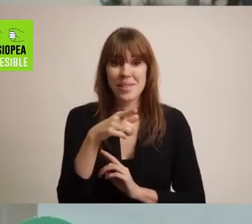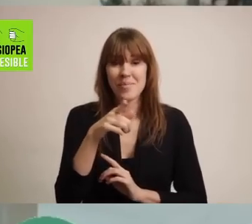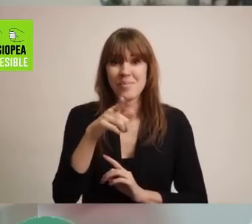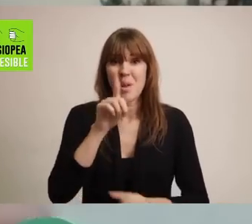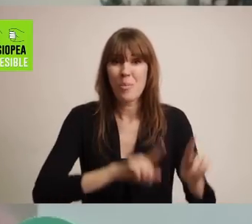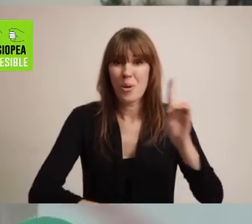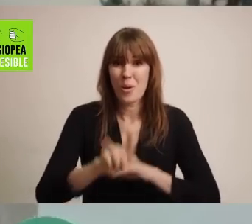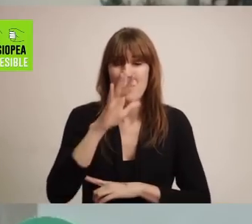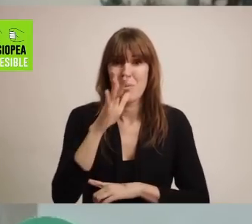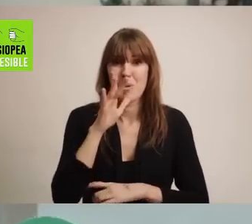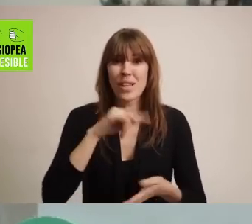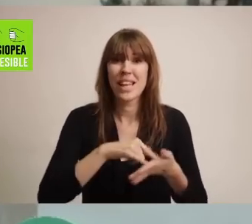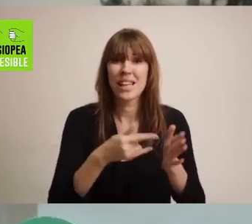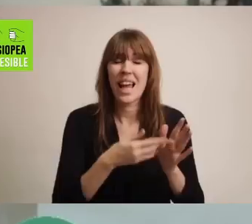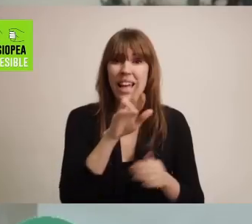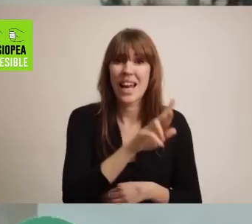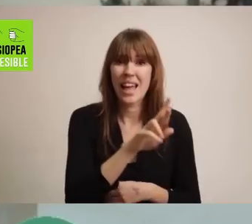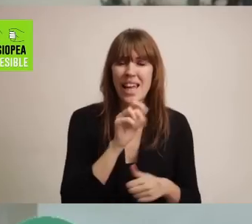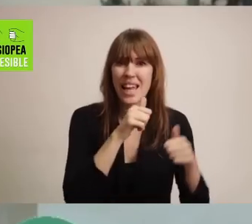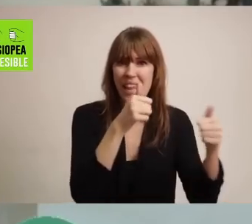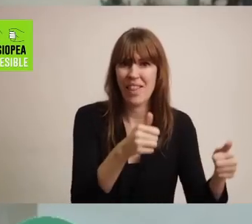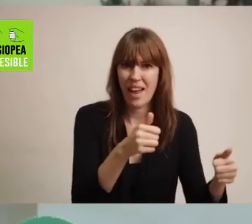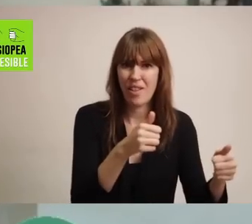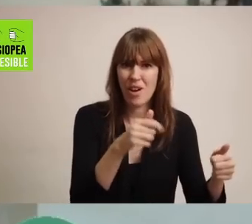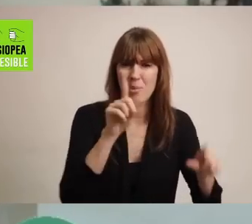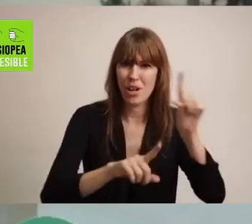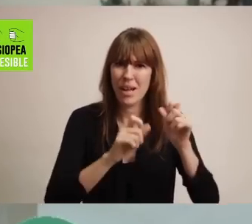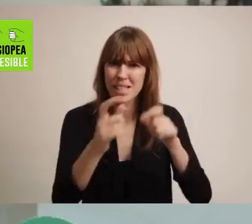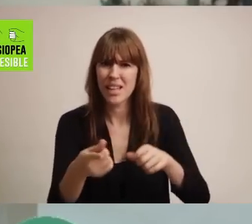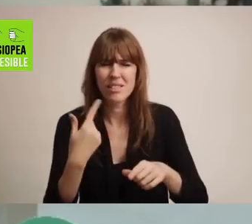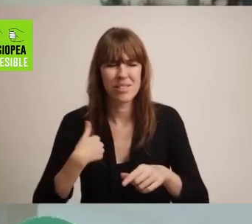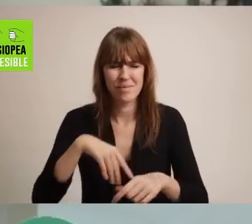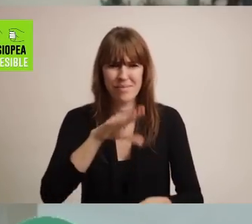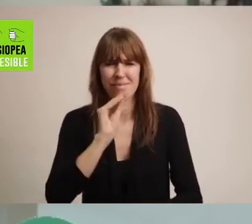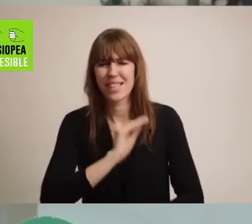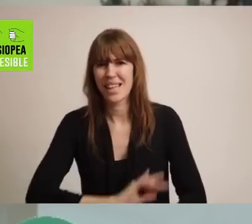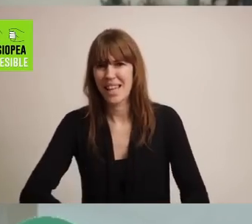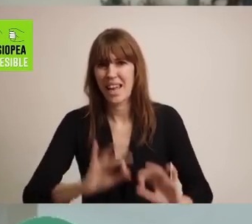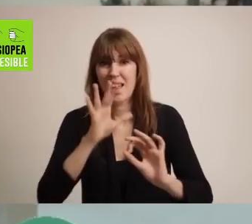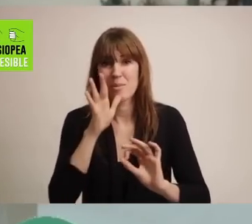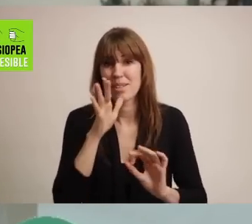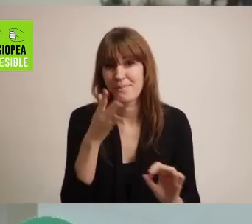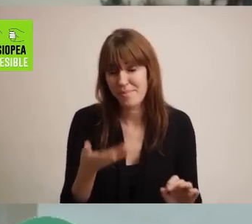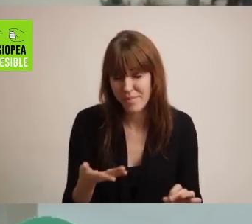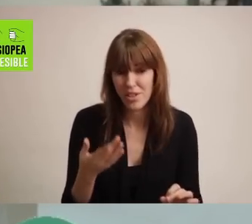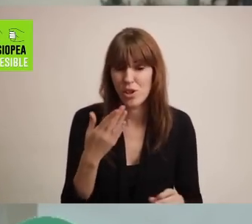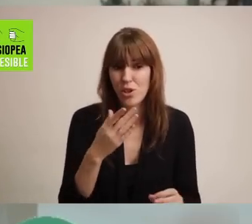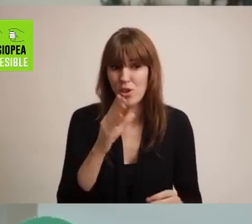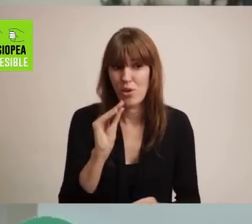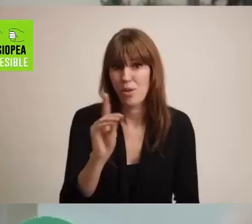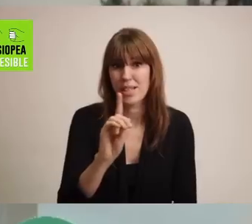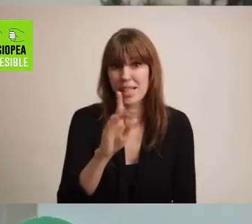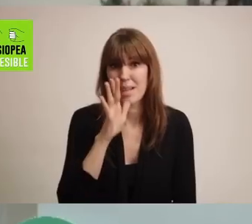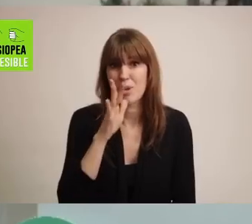en alguna de las tantas técnicas Reiki. Y yo no entendía nada, porque yo entonces tampoco sabía muy bien de lo que iba la historia.